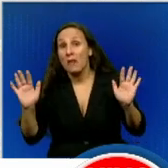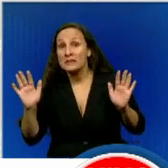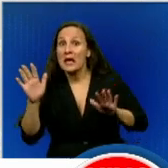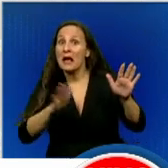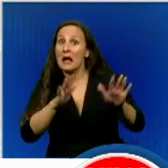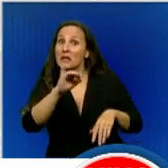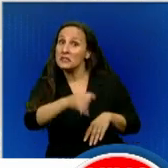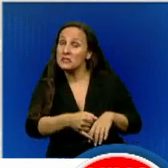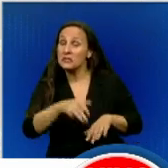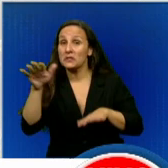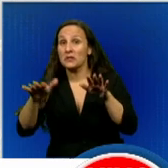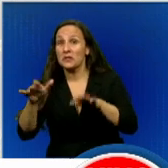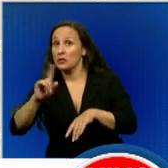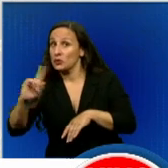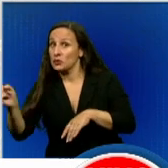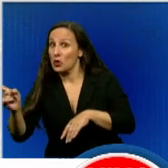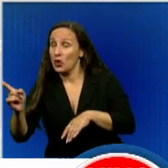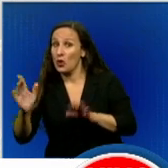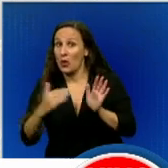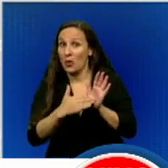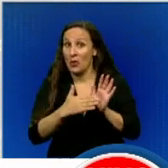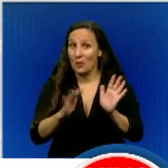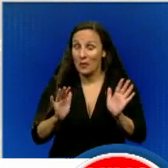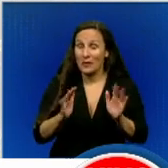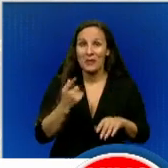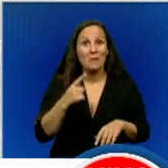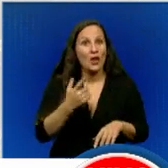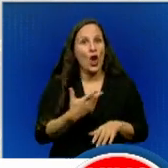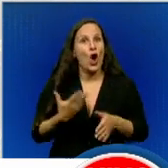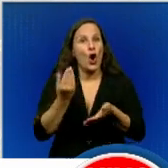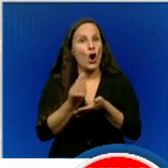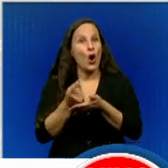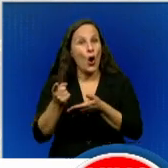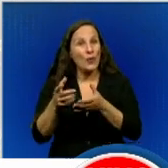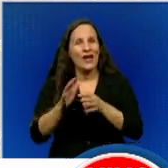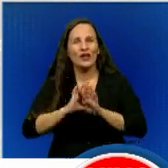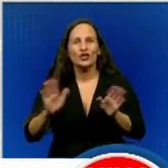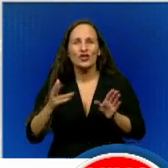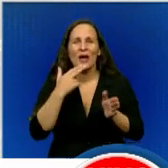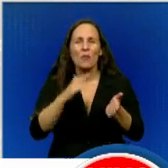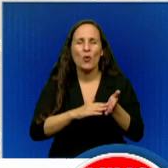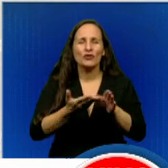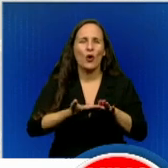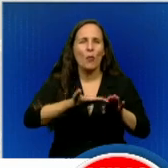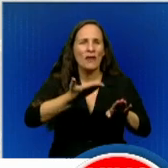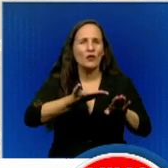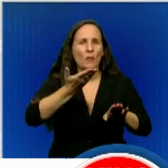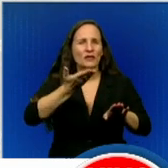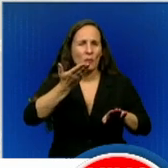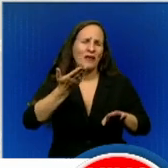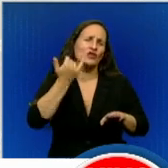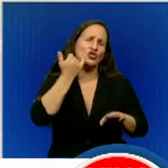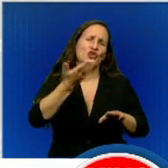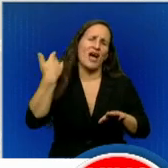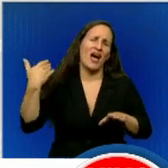que si podría haber instancia en que no ahora ocurre que este gobierno ya he hecho una cantidad de aumentos de impuestos previos como ya los han